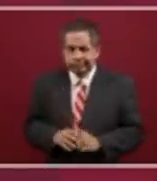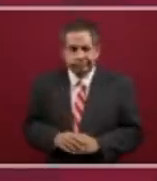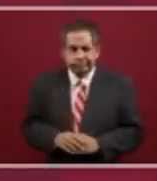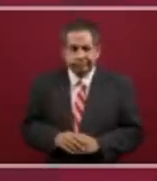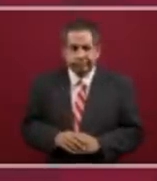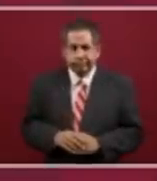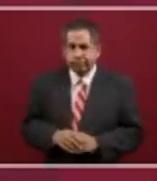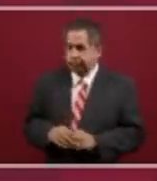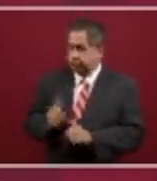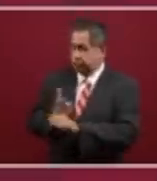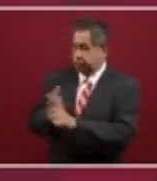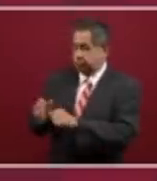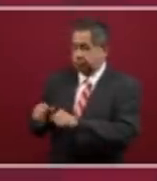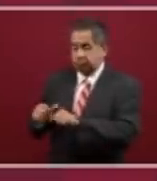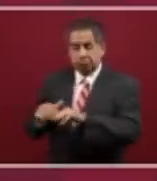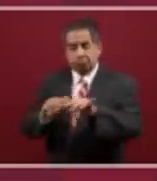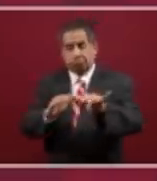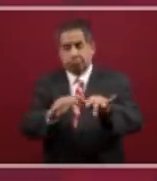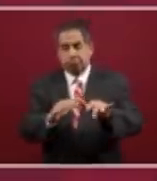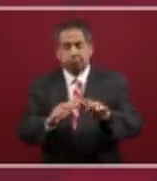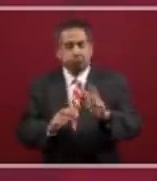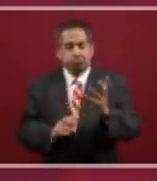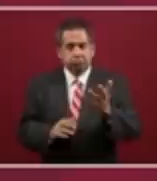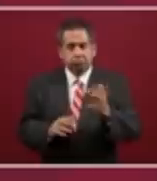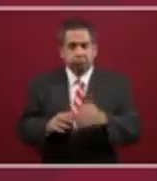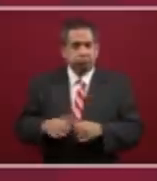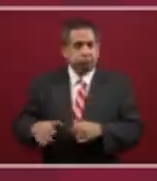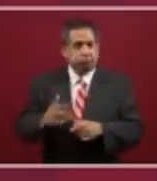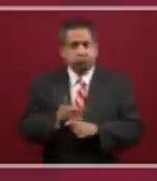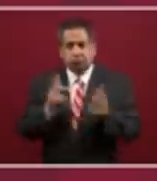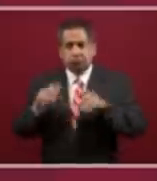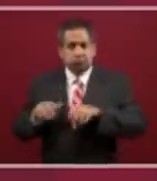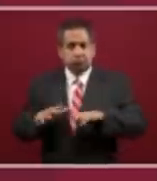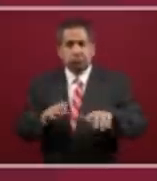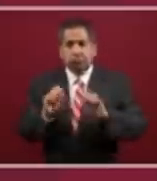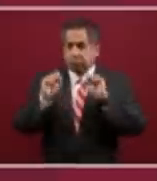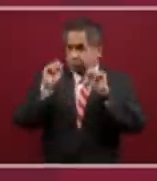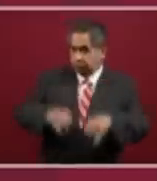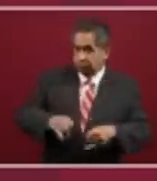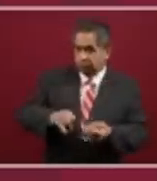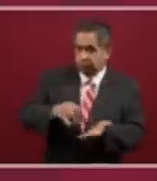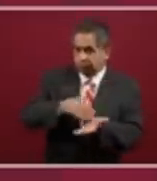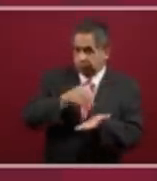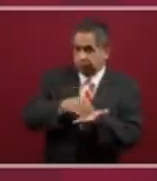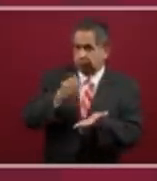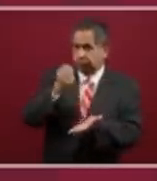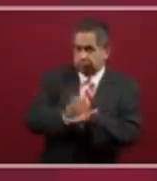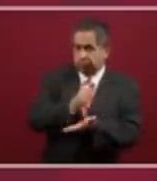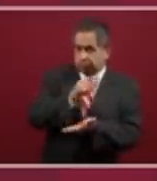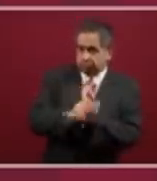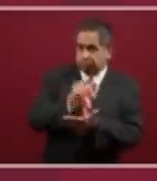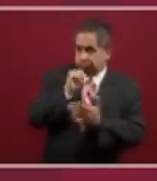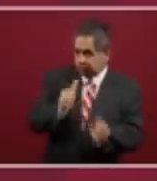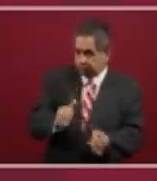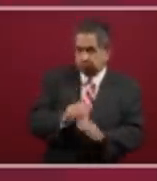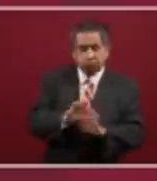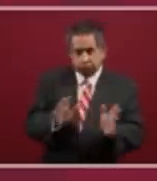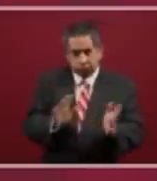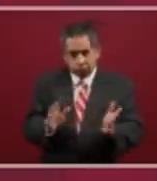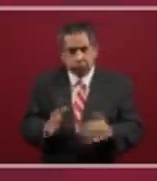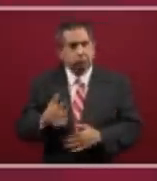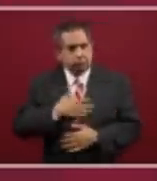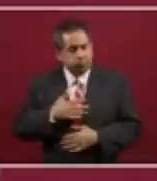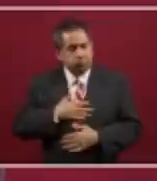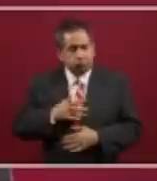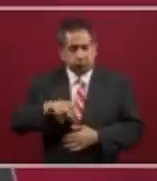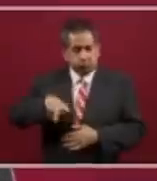transiten por nuestro territorio de manera ilegal o sea tenemos nosotros que